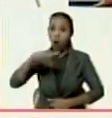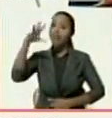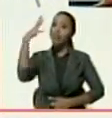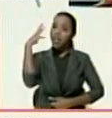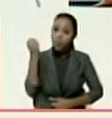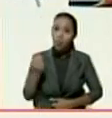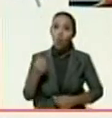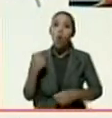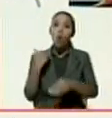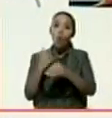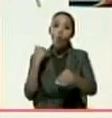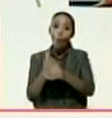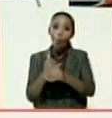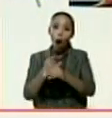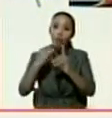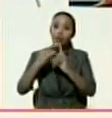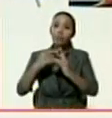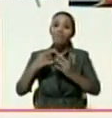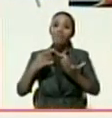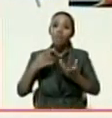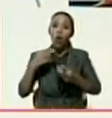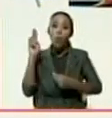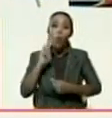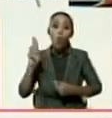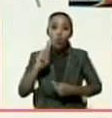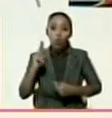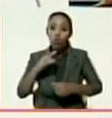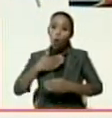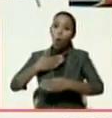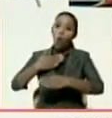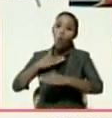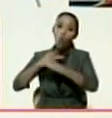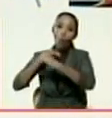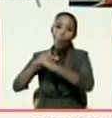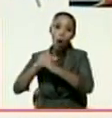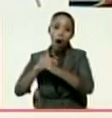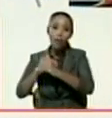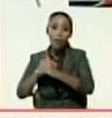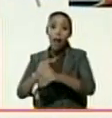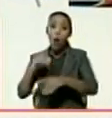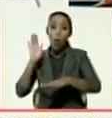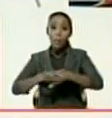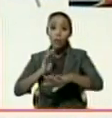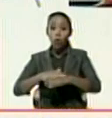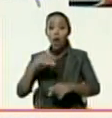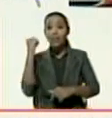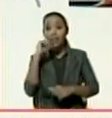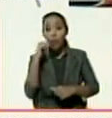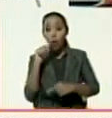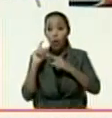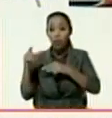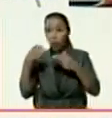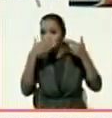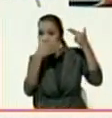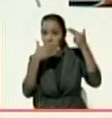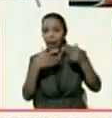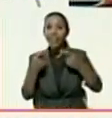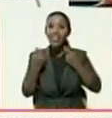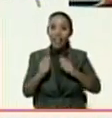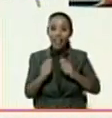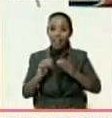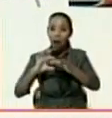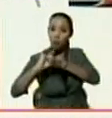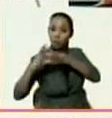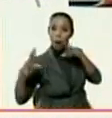común. El hecho ocurrido el día sábado no es más que una acción maquiavélica y terrorista que intenta desconectarnos, que